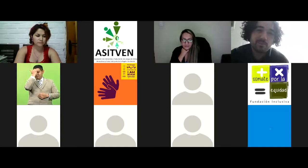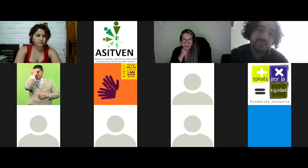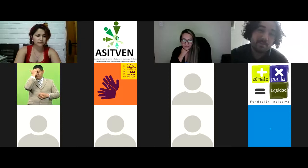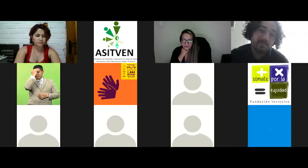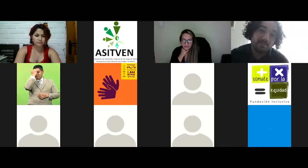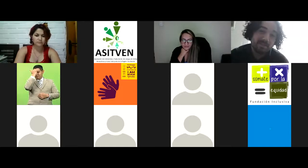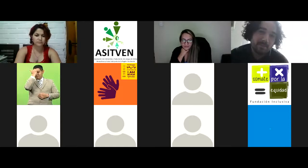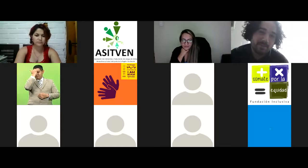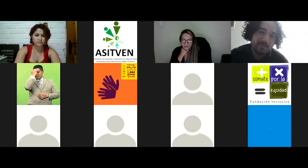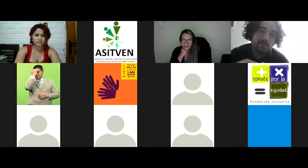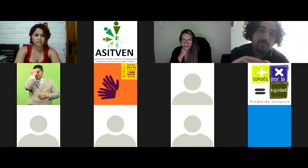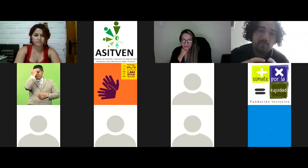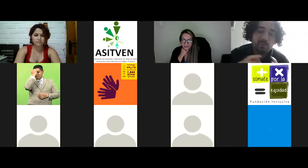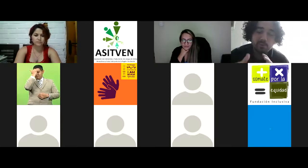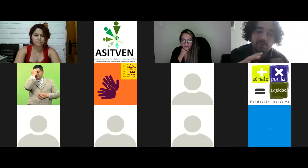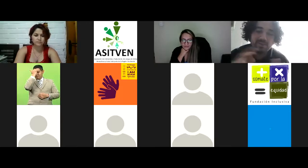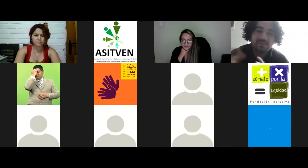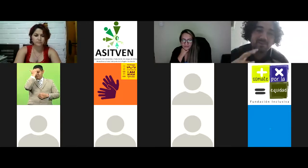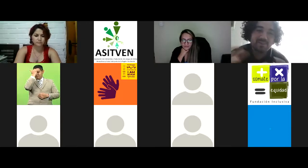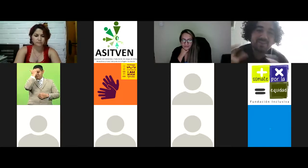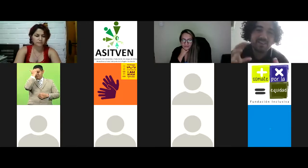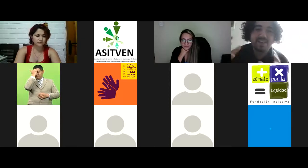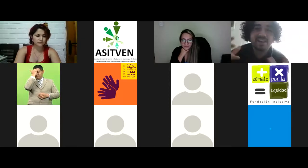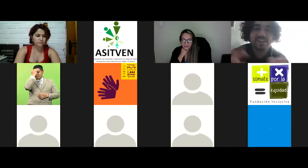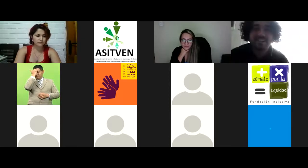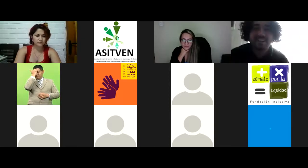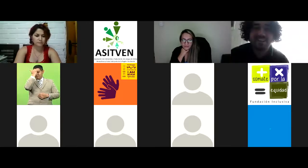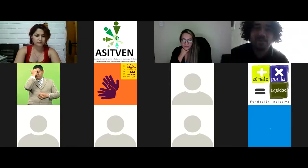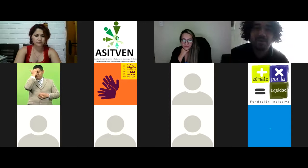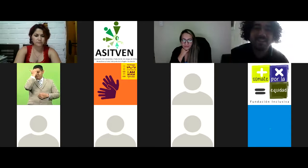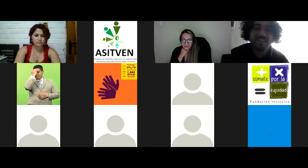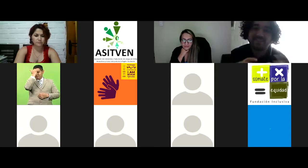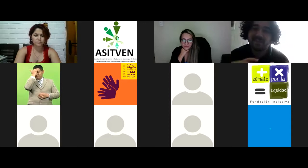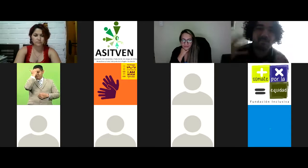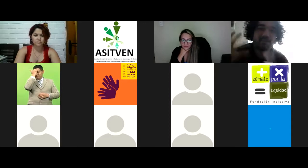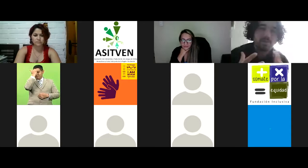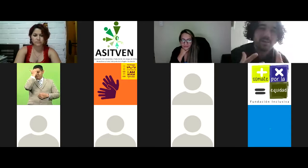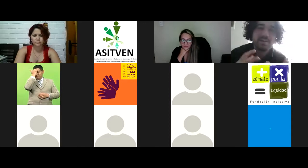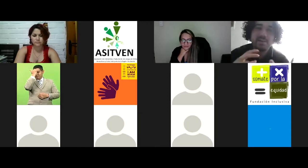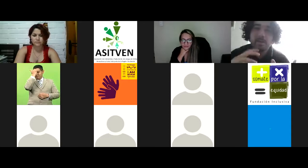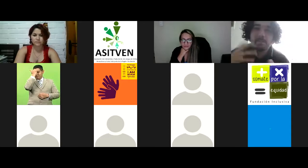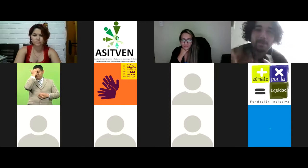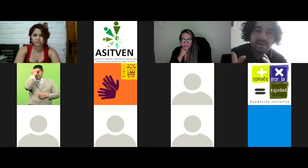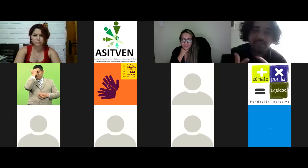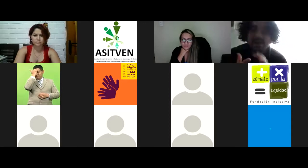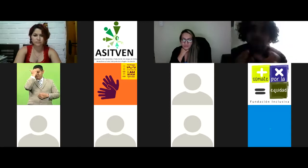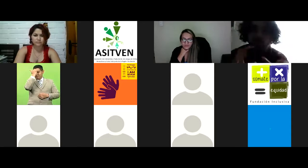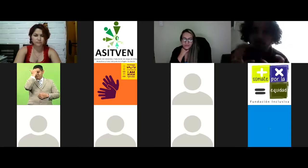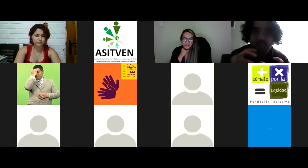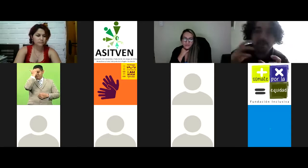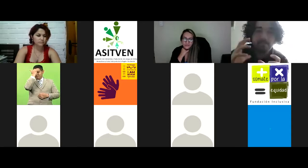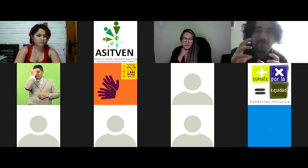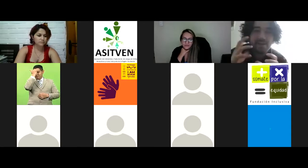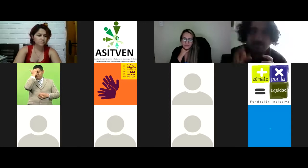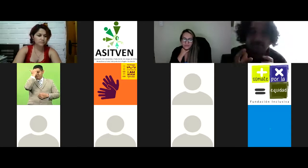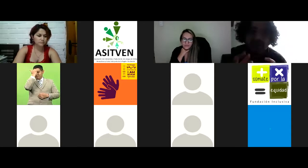ese, principalmente por la flexibilidad y la riqueza de la lengua de señas, que siempre habrá una manera más práctica, más